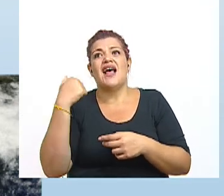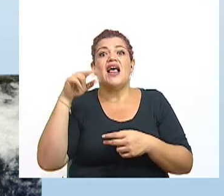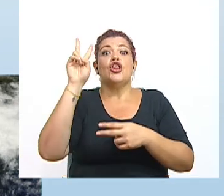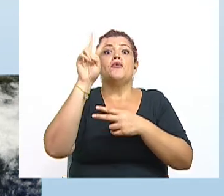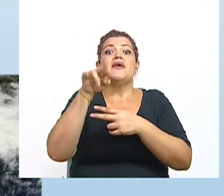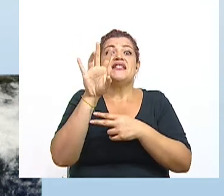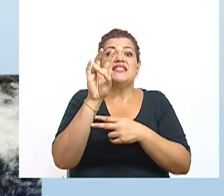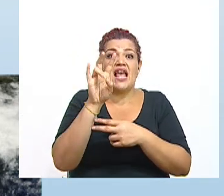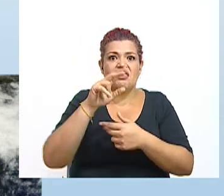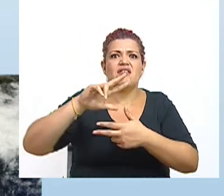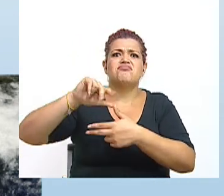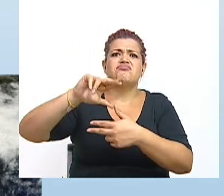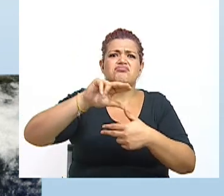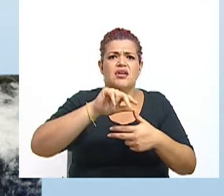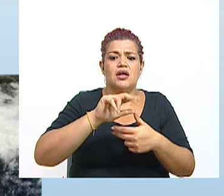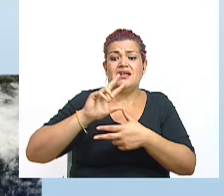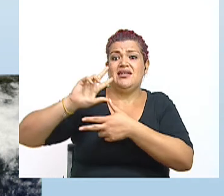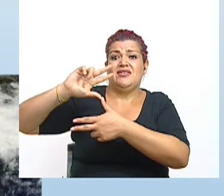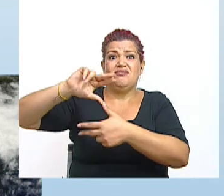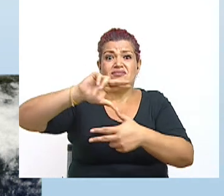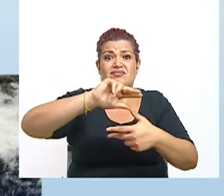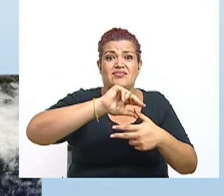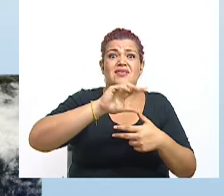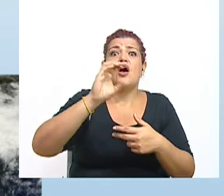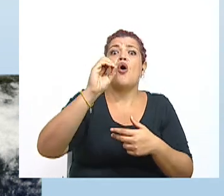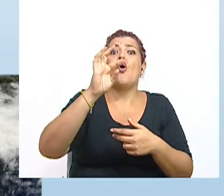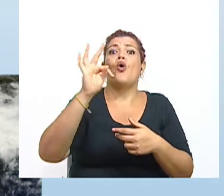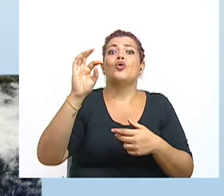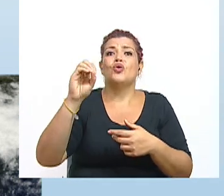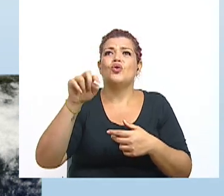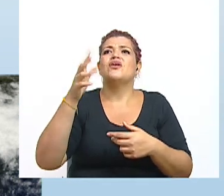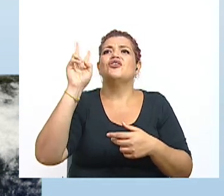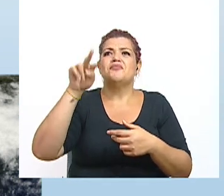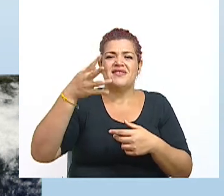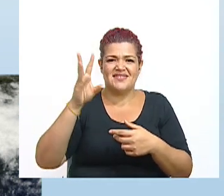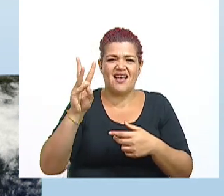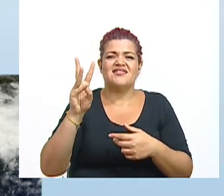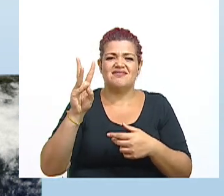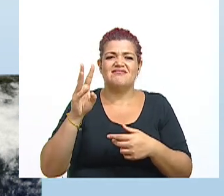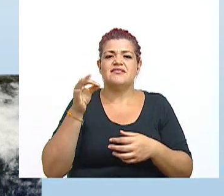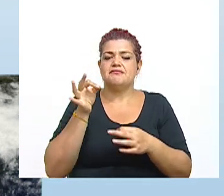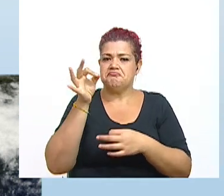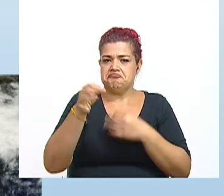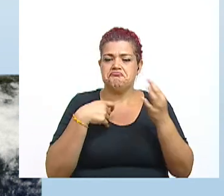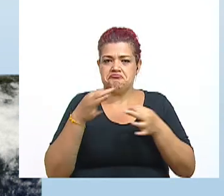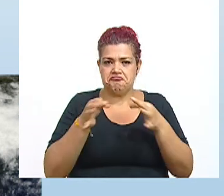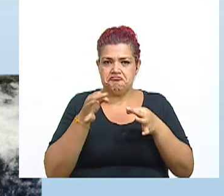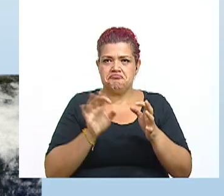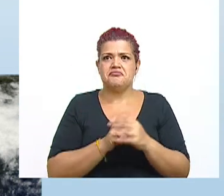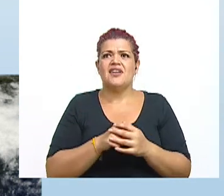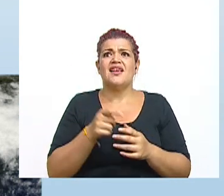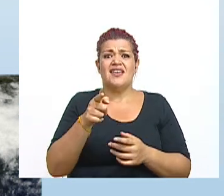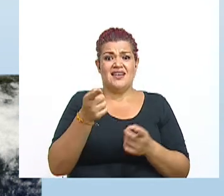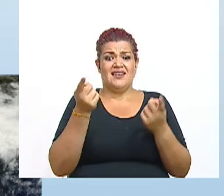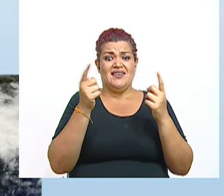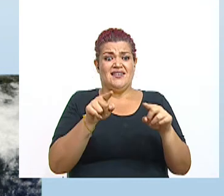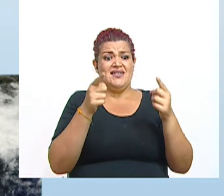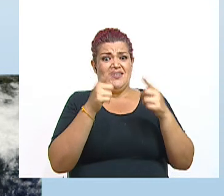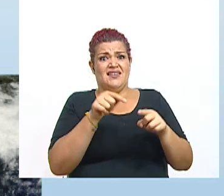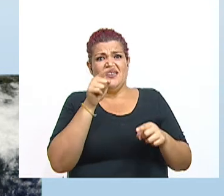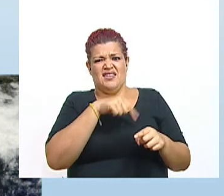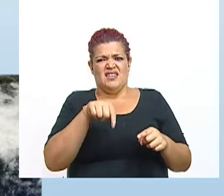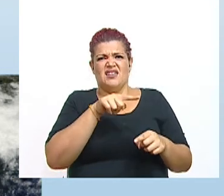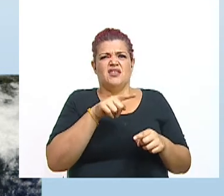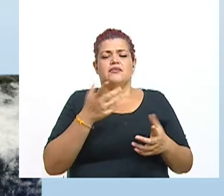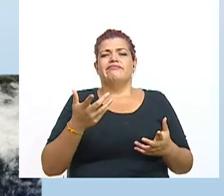2007 y el huracán Otto en el 2016, al cual nos vamos a referir más adelante. Estos eventos están provocando daños